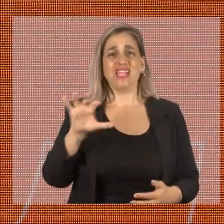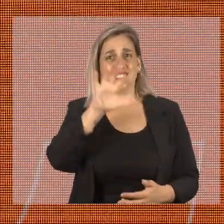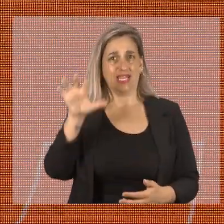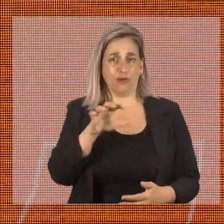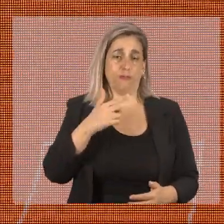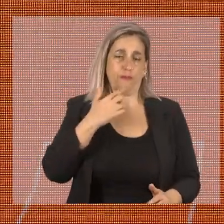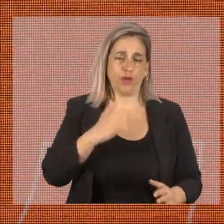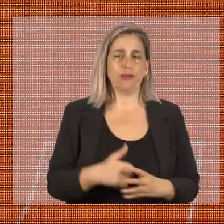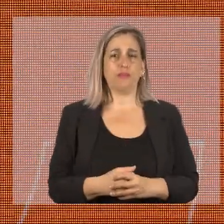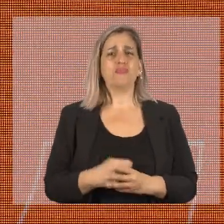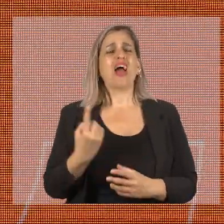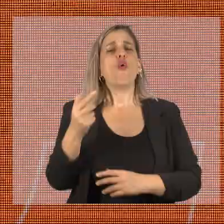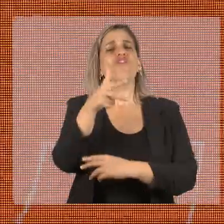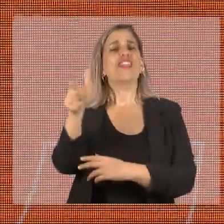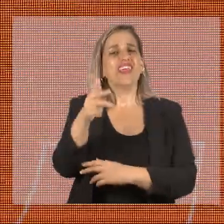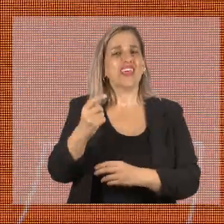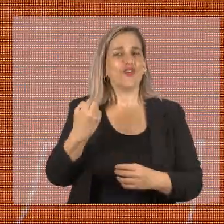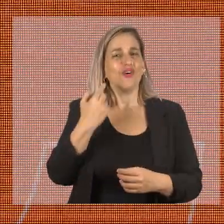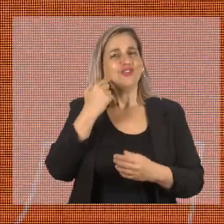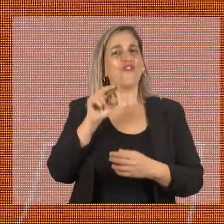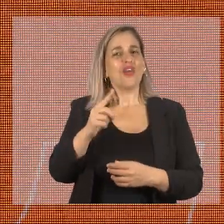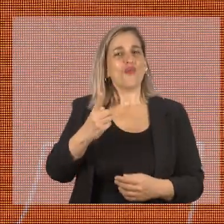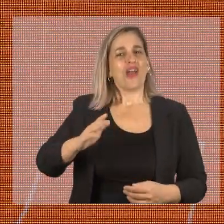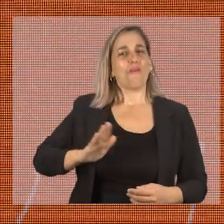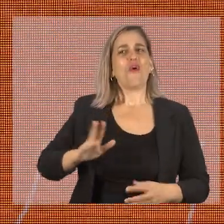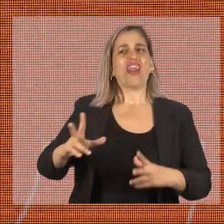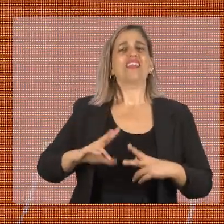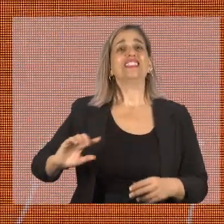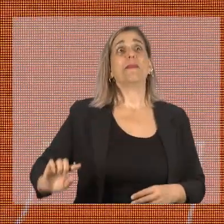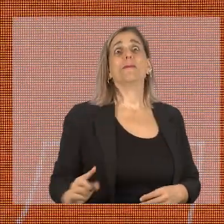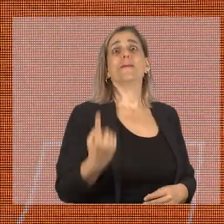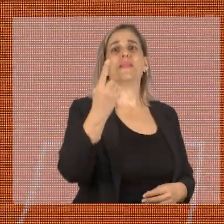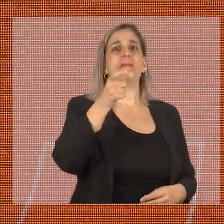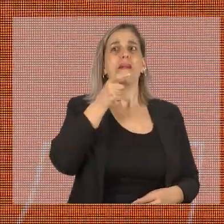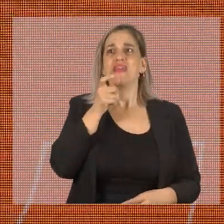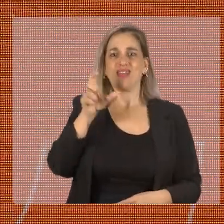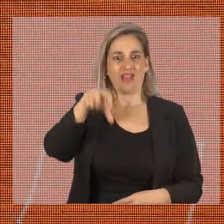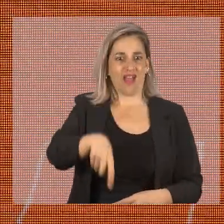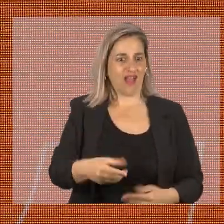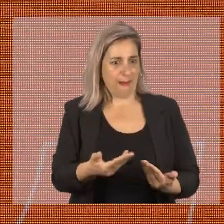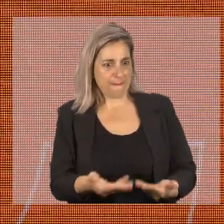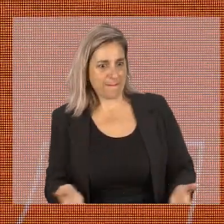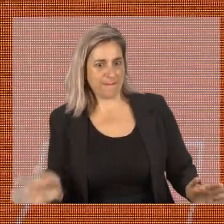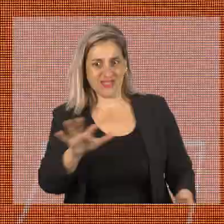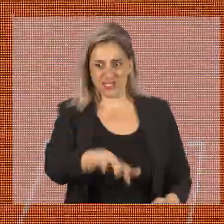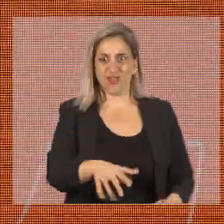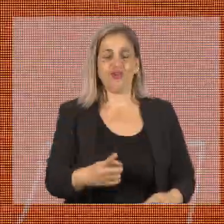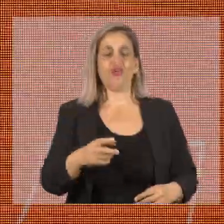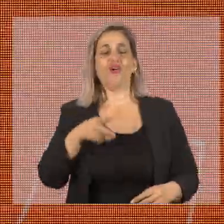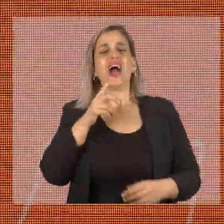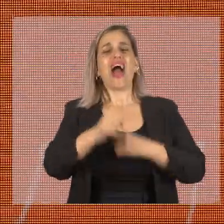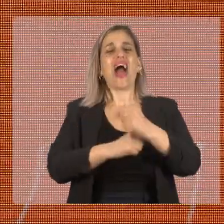Cerro. Hay un video de una señora que dice: la primer piedra fundamental del Hospital del Cerro fue